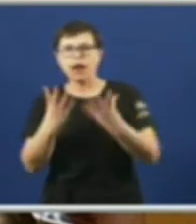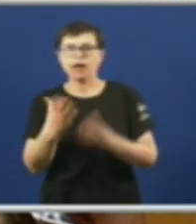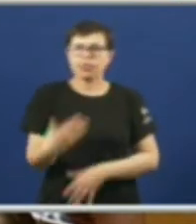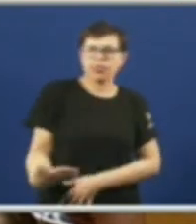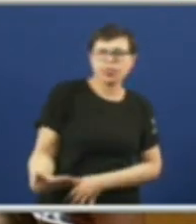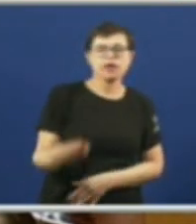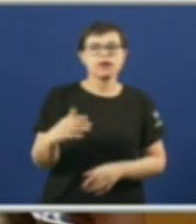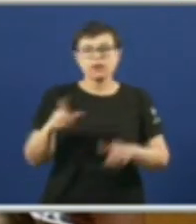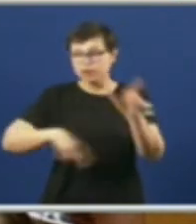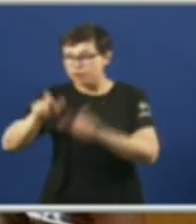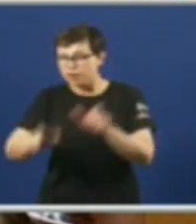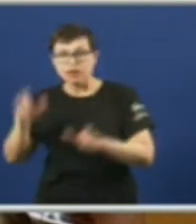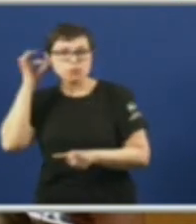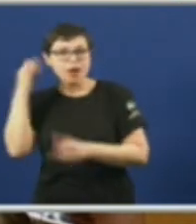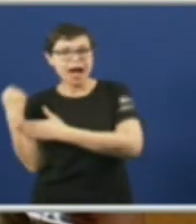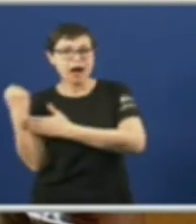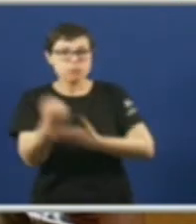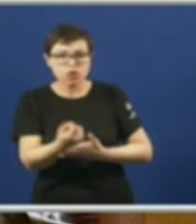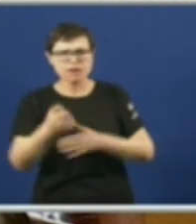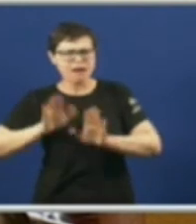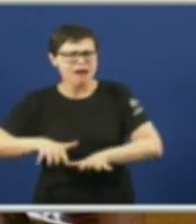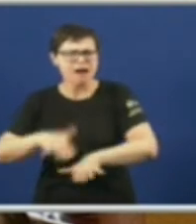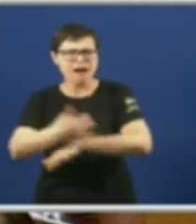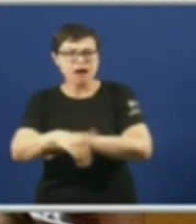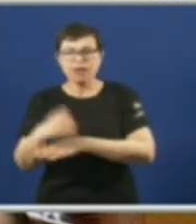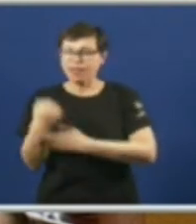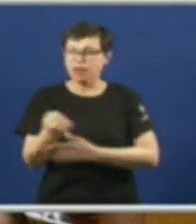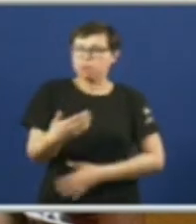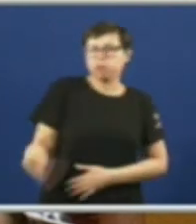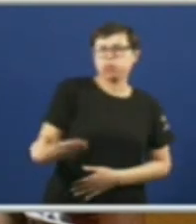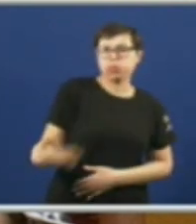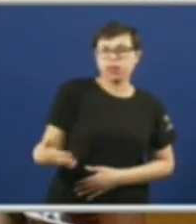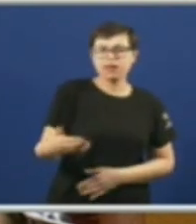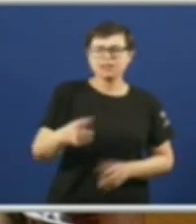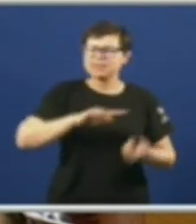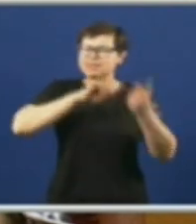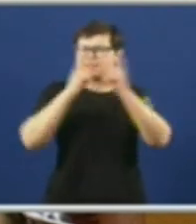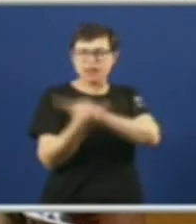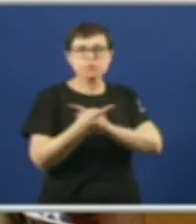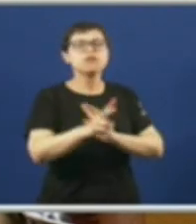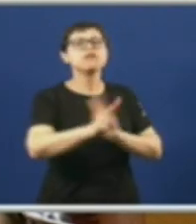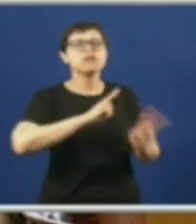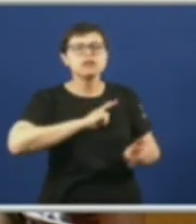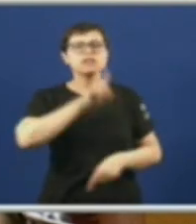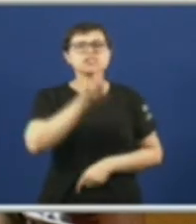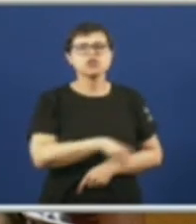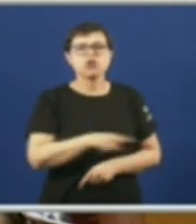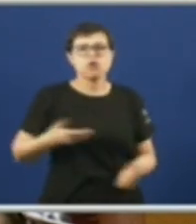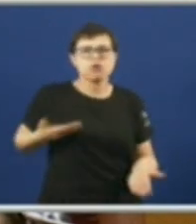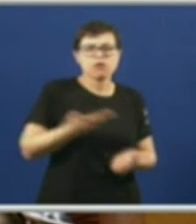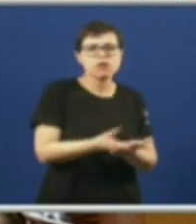a quen apoiamos as mulleres que están na rúa dicindo que non as escoitan, que nos diga se está ou non de acordo coas